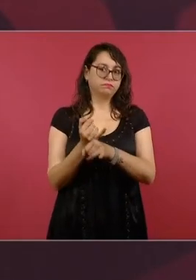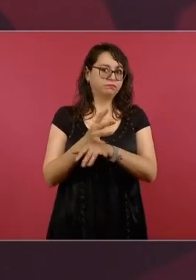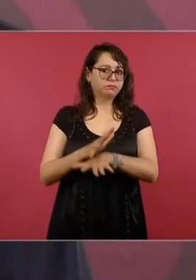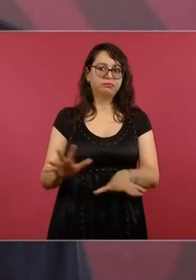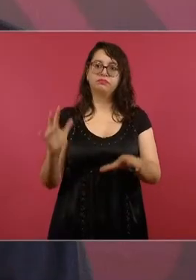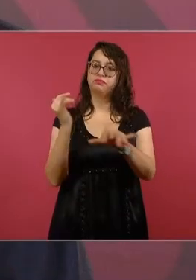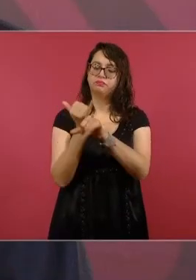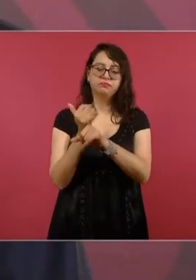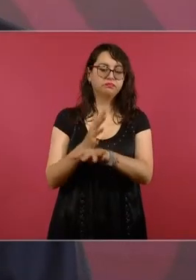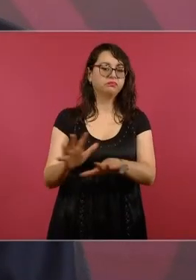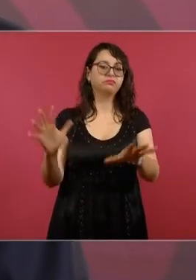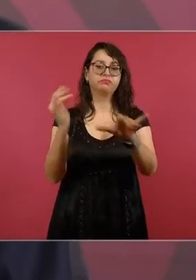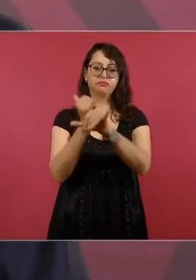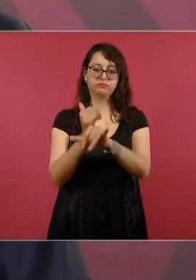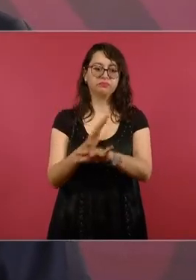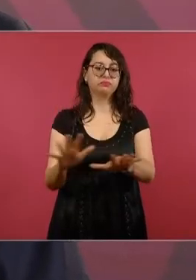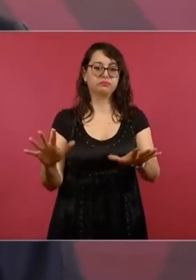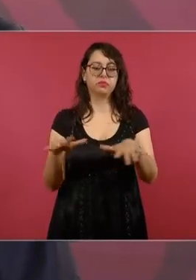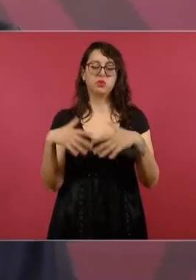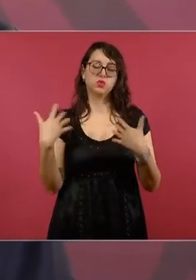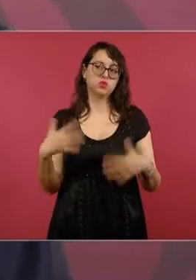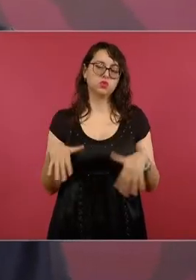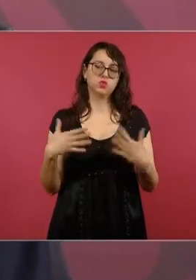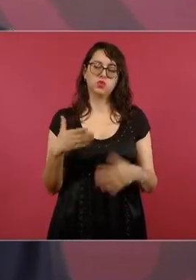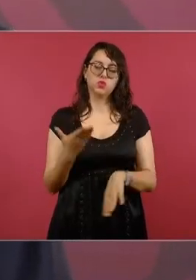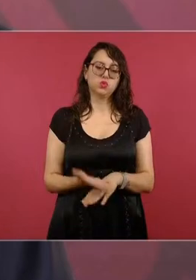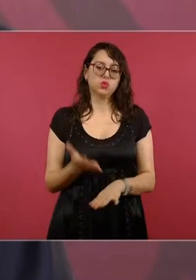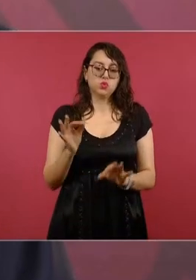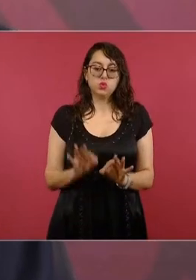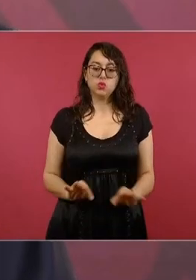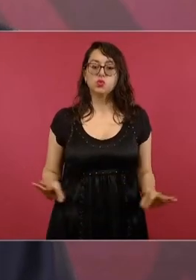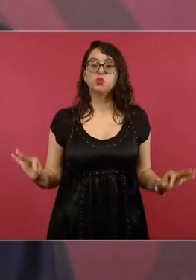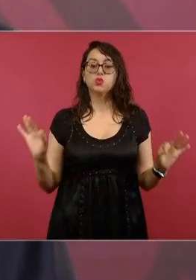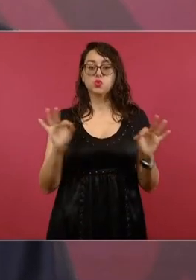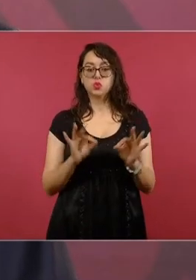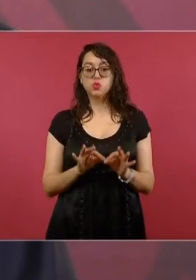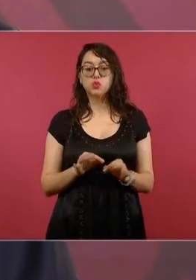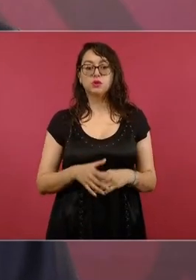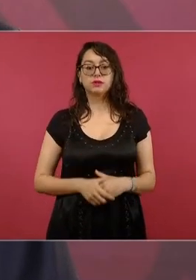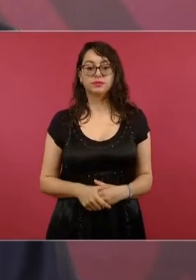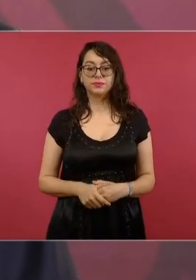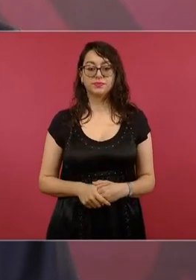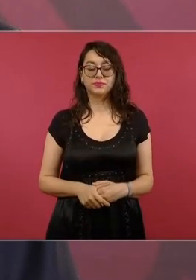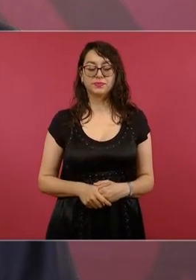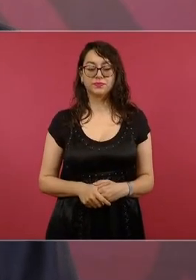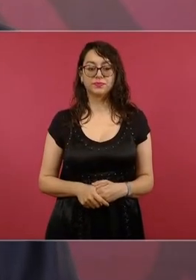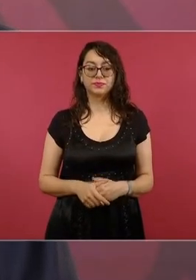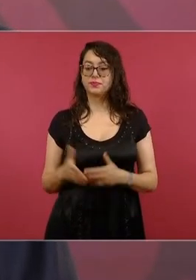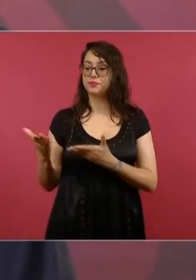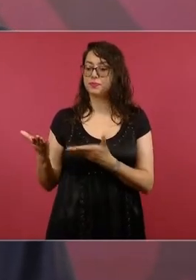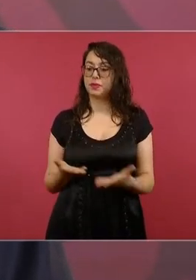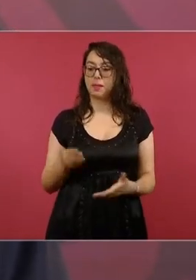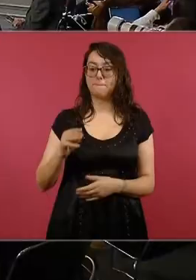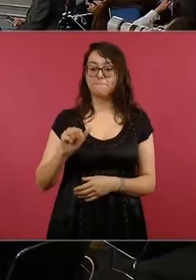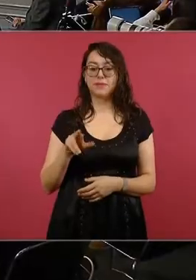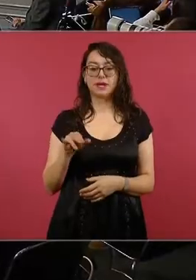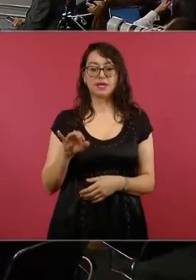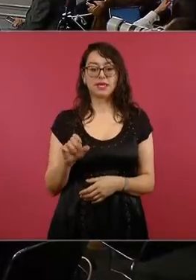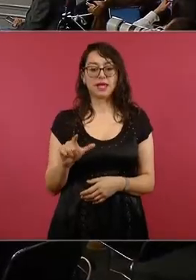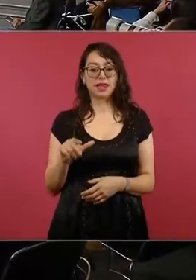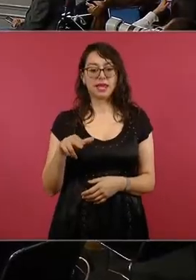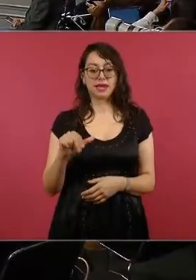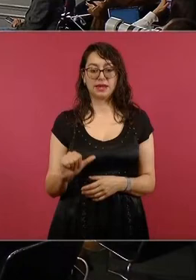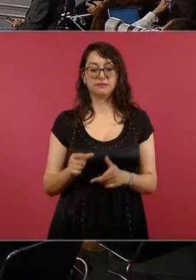informando, porque es muy importante. Entonces, vamos a que María Elena nos dé